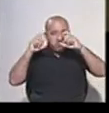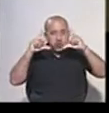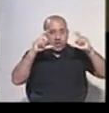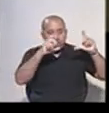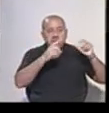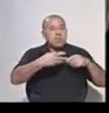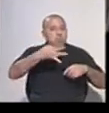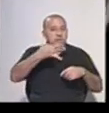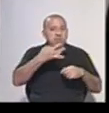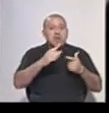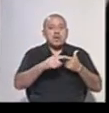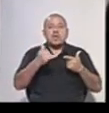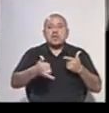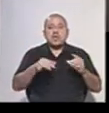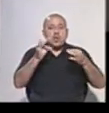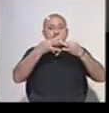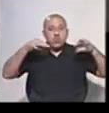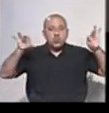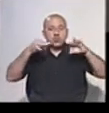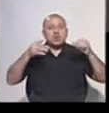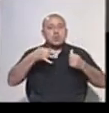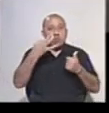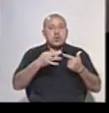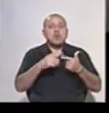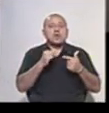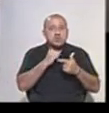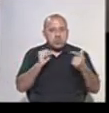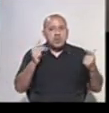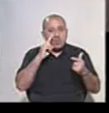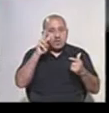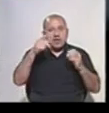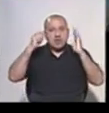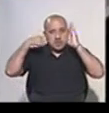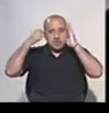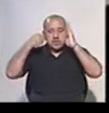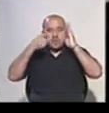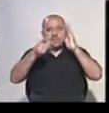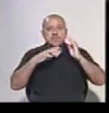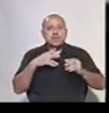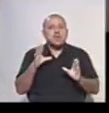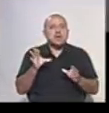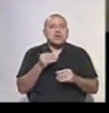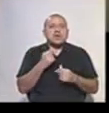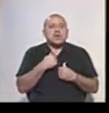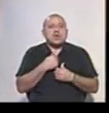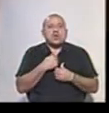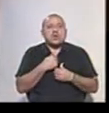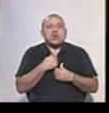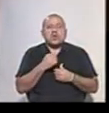muy buena música y creo que amerita verla en el cine. Es una película, te pasa por todos los estados posibles,